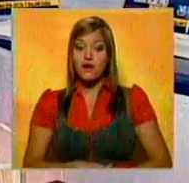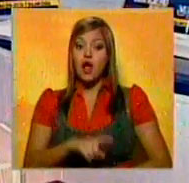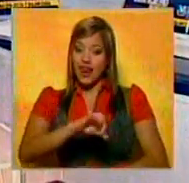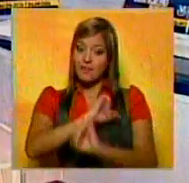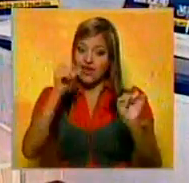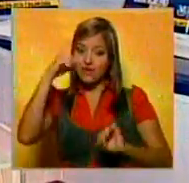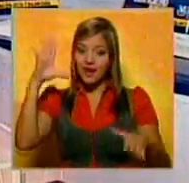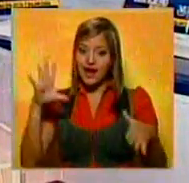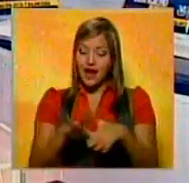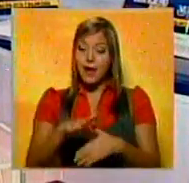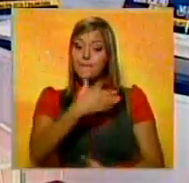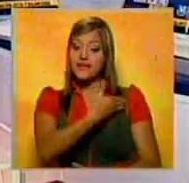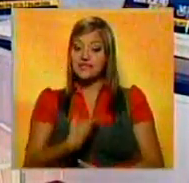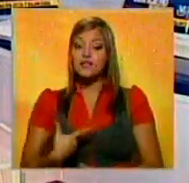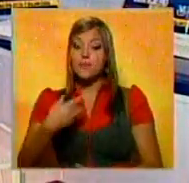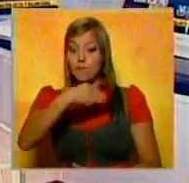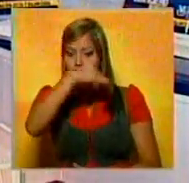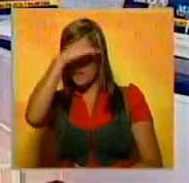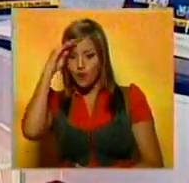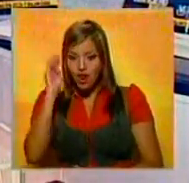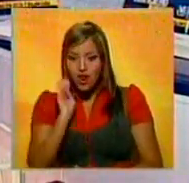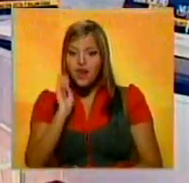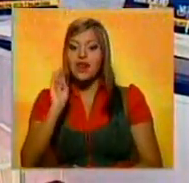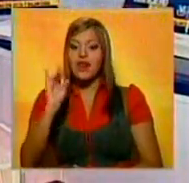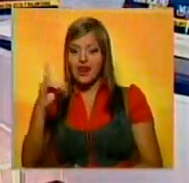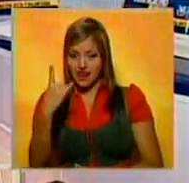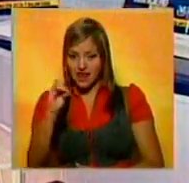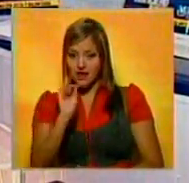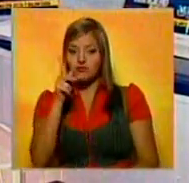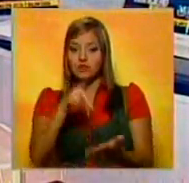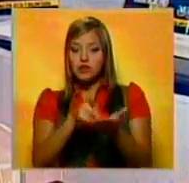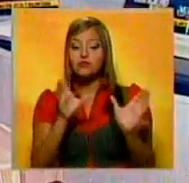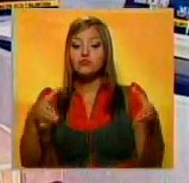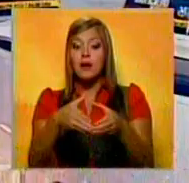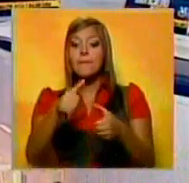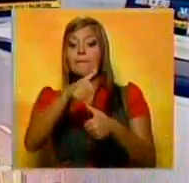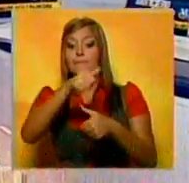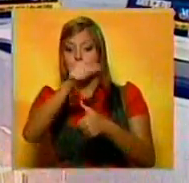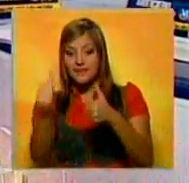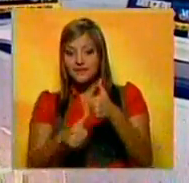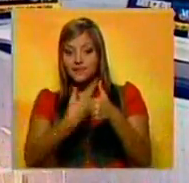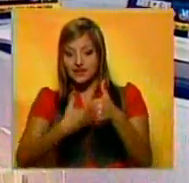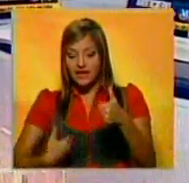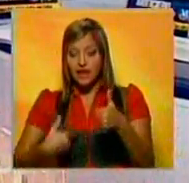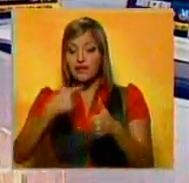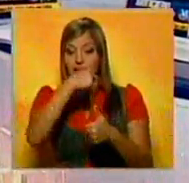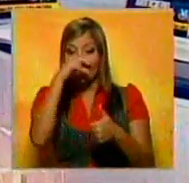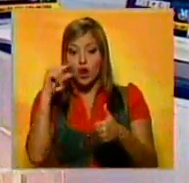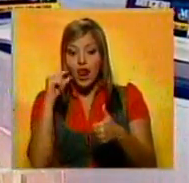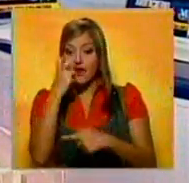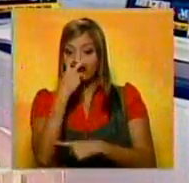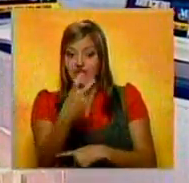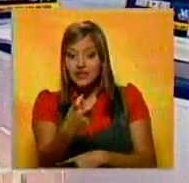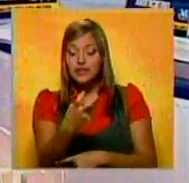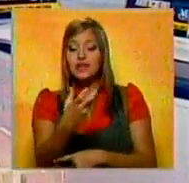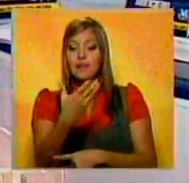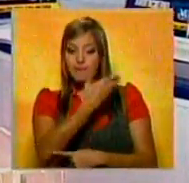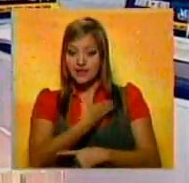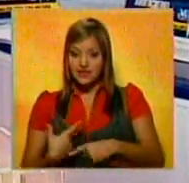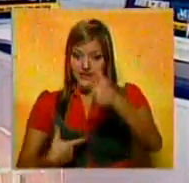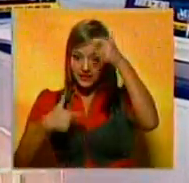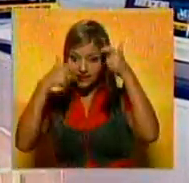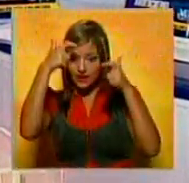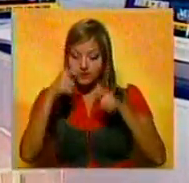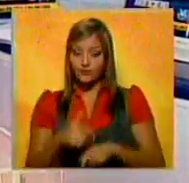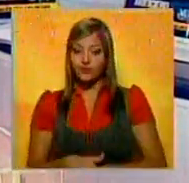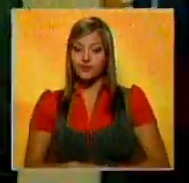la mañana de este martes el presidente de Bolivia Evo Morales llegó a Venezuela para reunirse con el vicepresidente Nicolás maduro y visitar a su homólogo Hugo